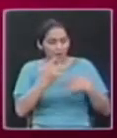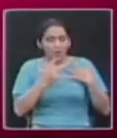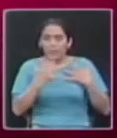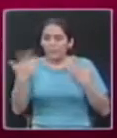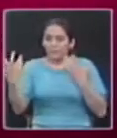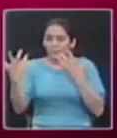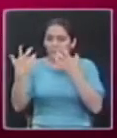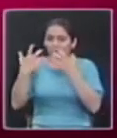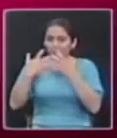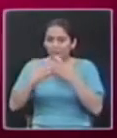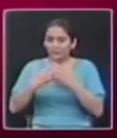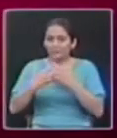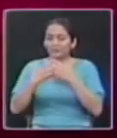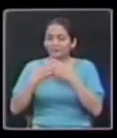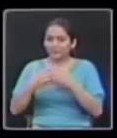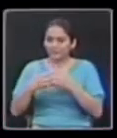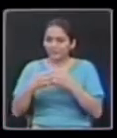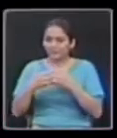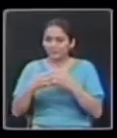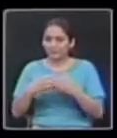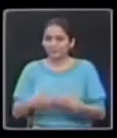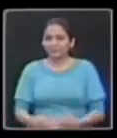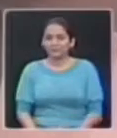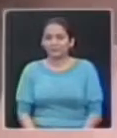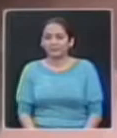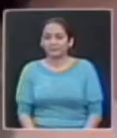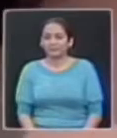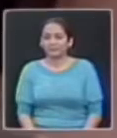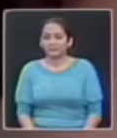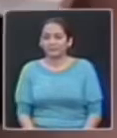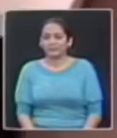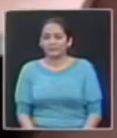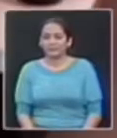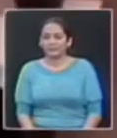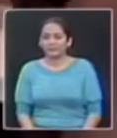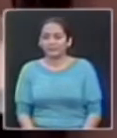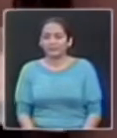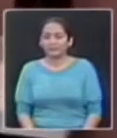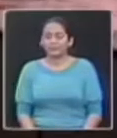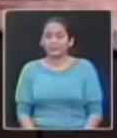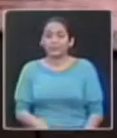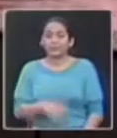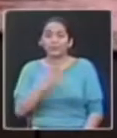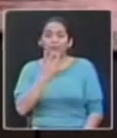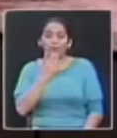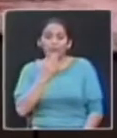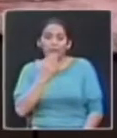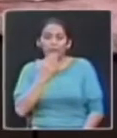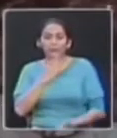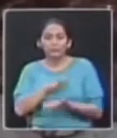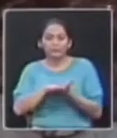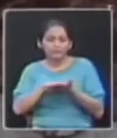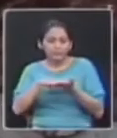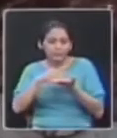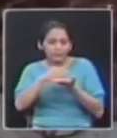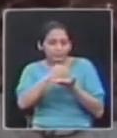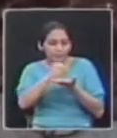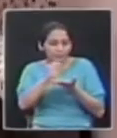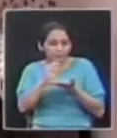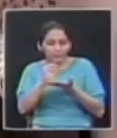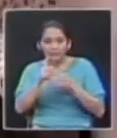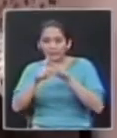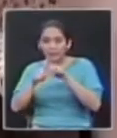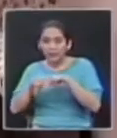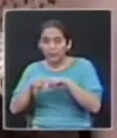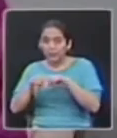hábitos antiguos empiecen a cambiar. Los criterios en colores y texturas para remodelar tienen que ver con el aspecto